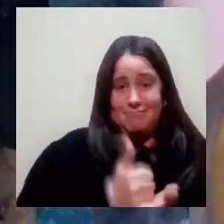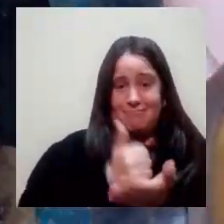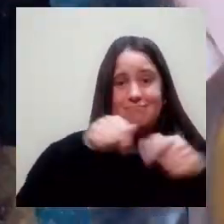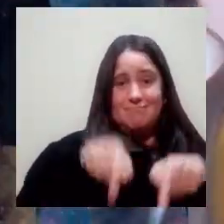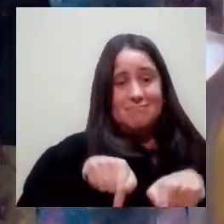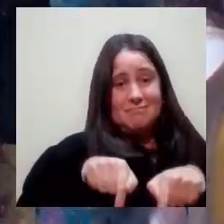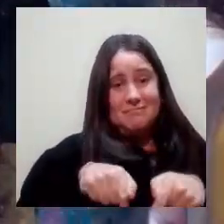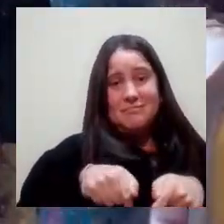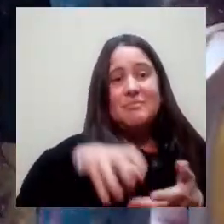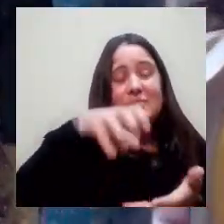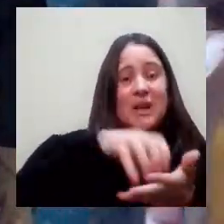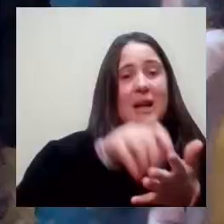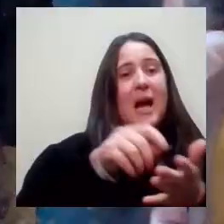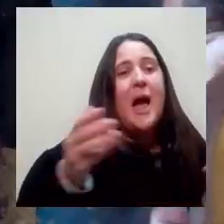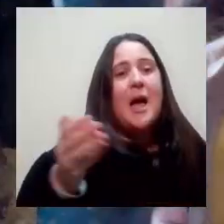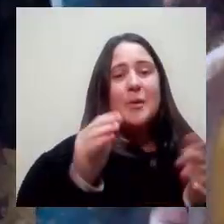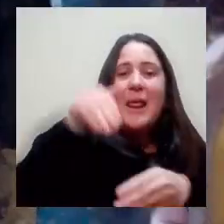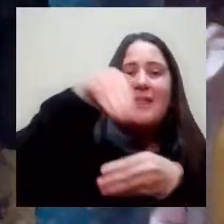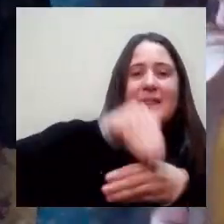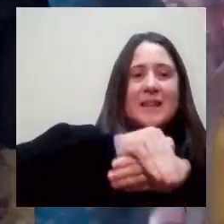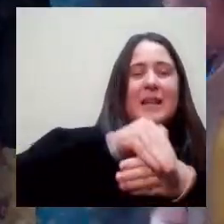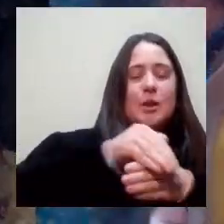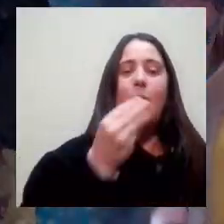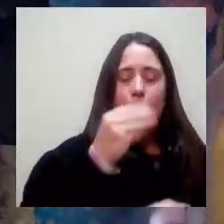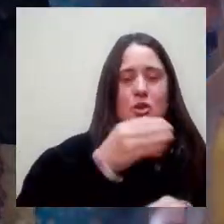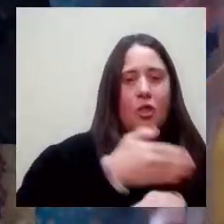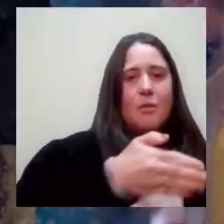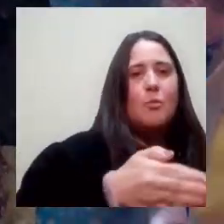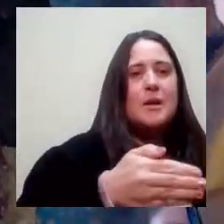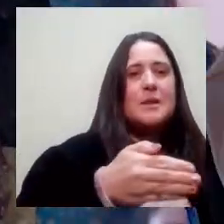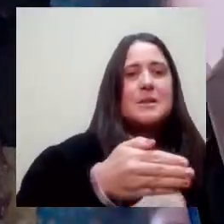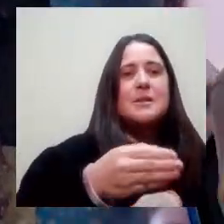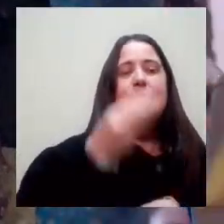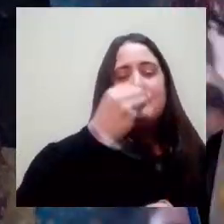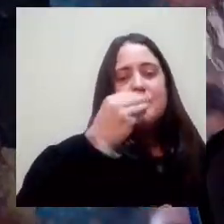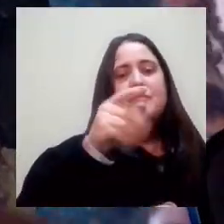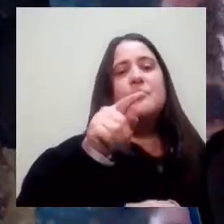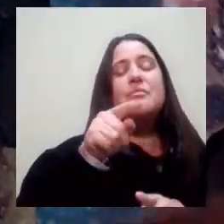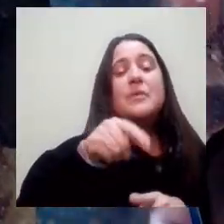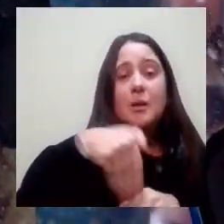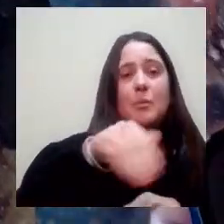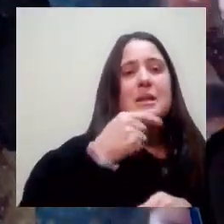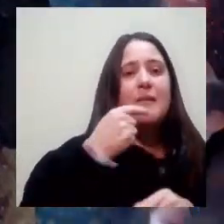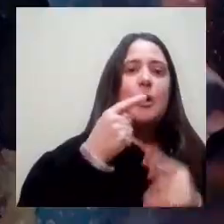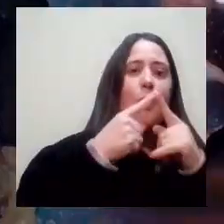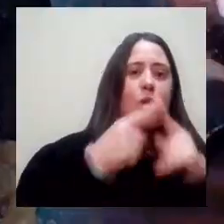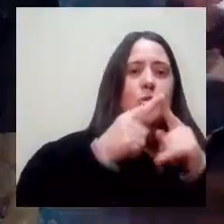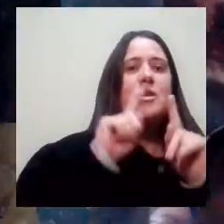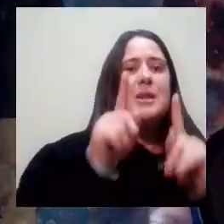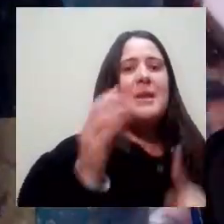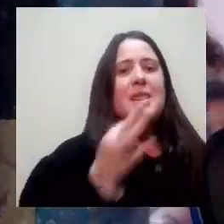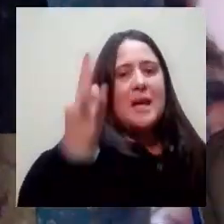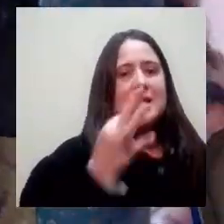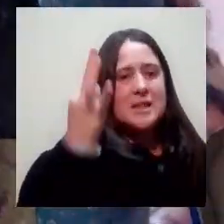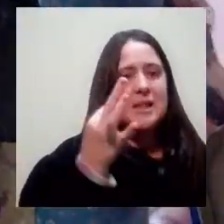edificio. Bueno, vamos a tener en la tarde. Gracias. Luego el almuerzo, paneles de discusión y talleres inmersivos. O sea que tienen